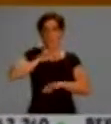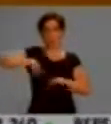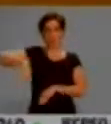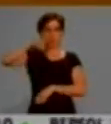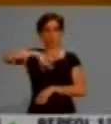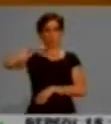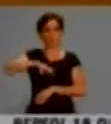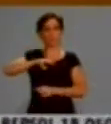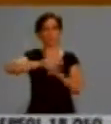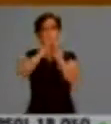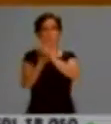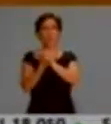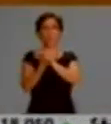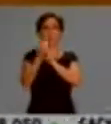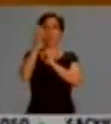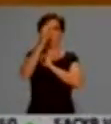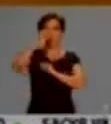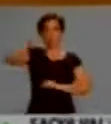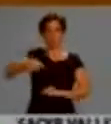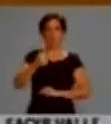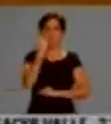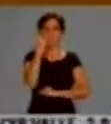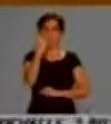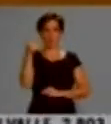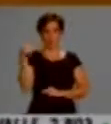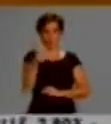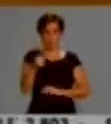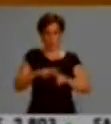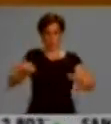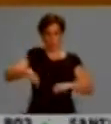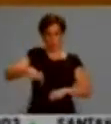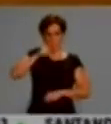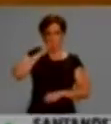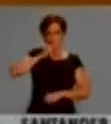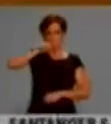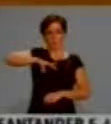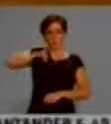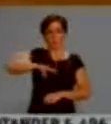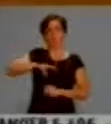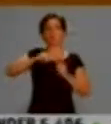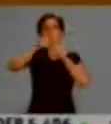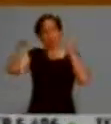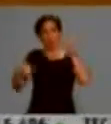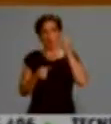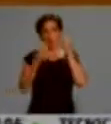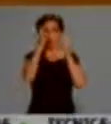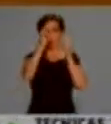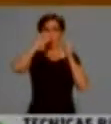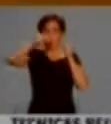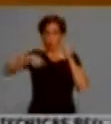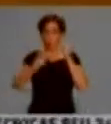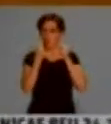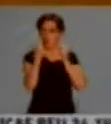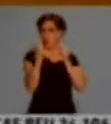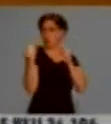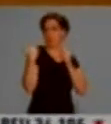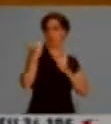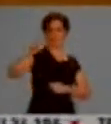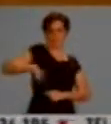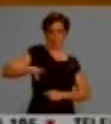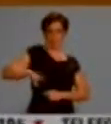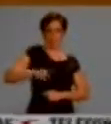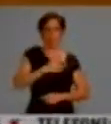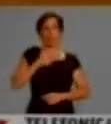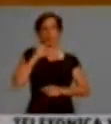al -0,5 en el primer trimestre de este año y al -0,1 en el trimestre pasado. Como les